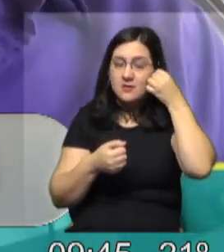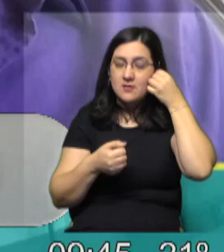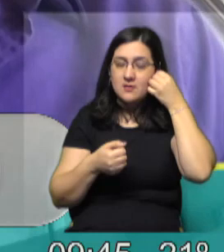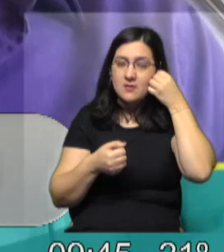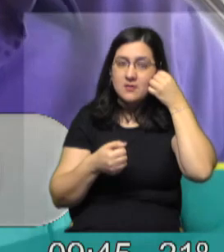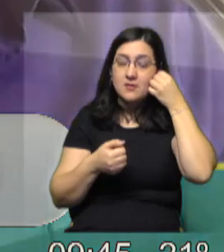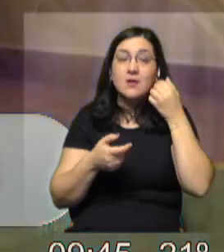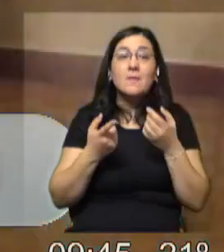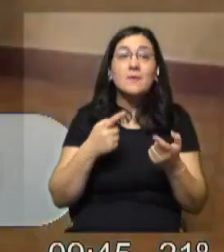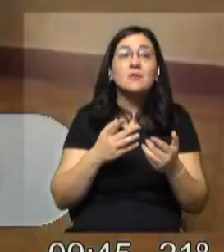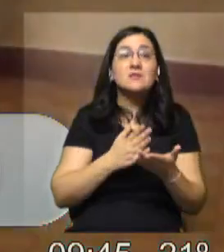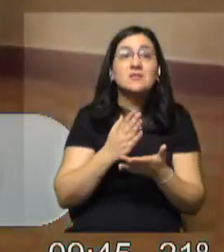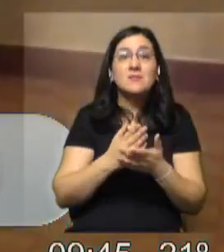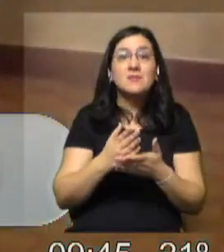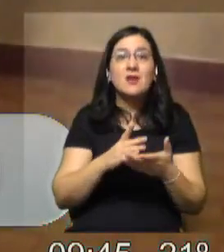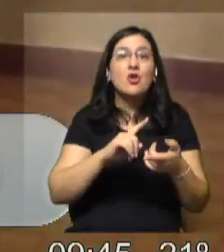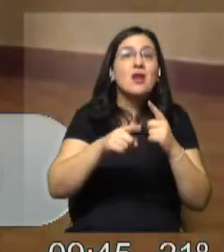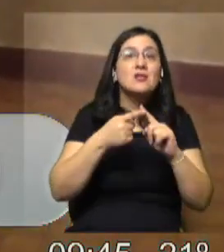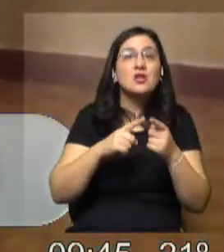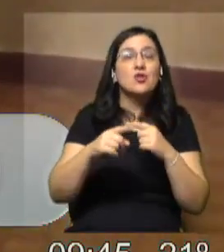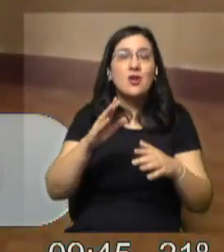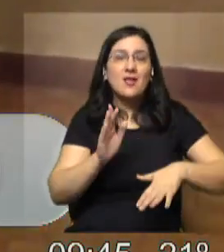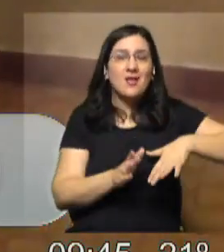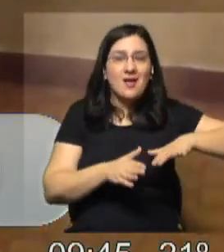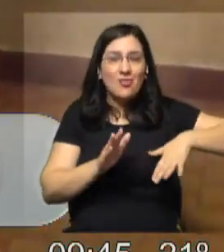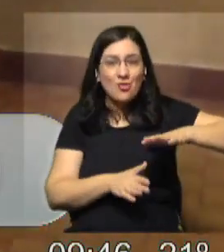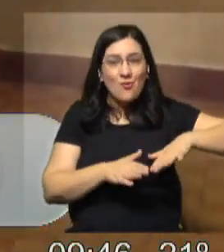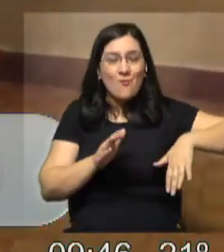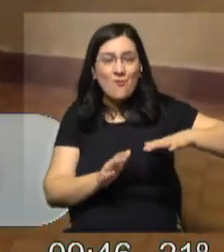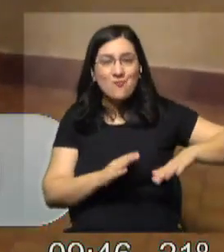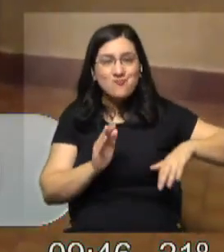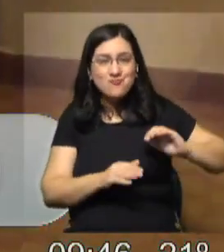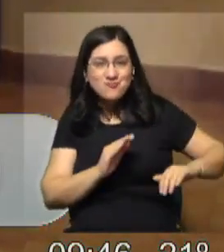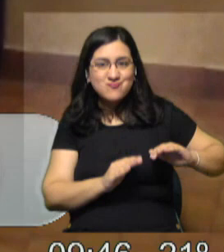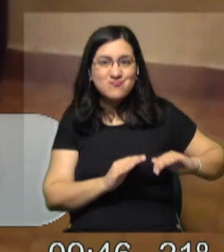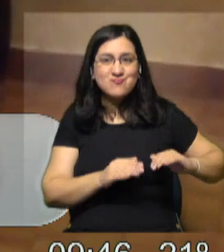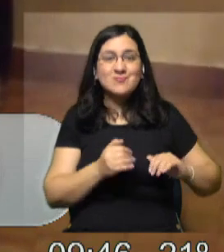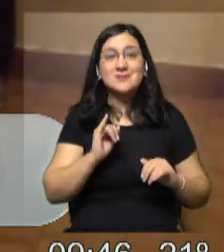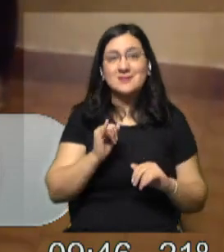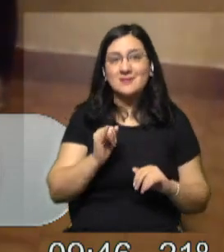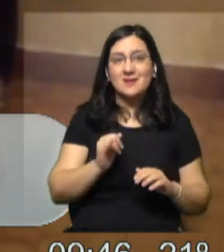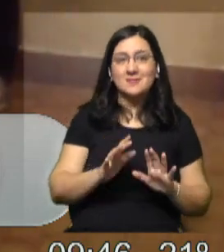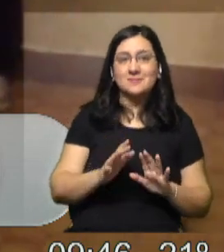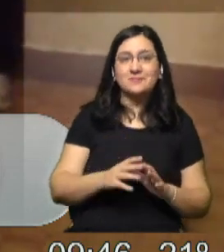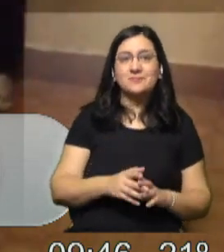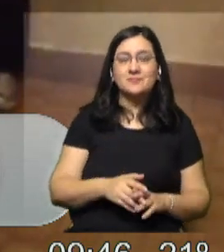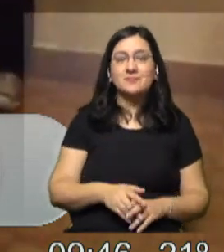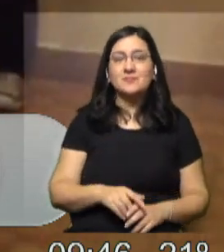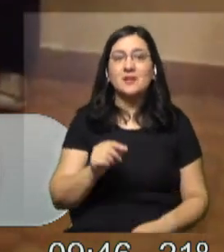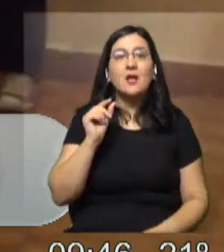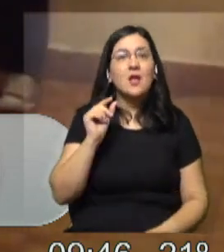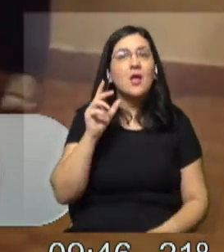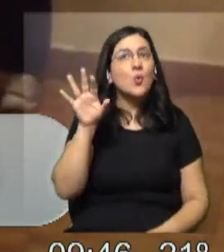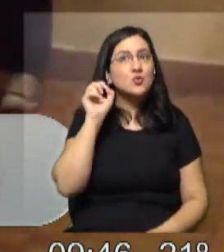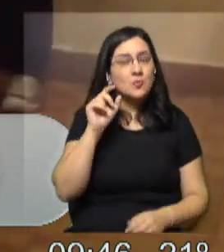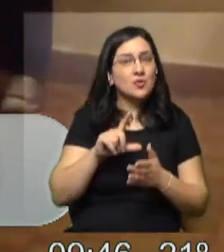lo emparenta siempre con el candombe son parientes cercanos digamos que como Perdón perdón es un poquito diferido Entonces te